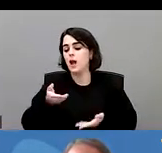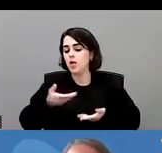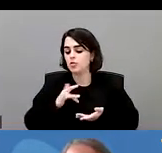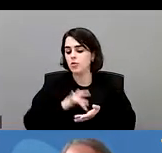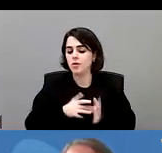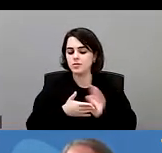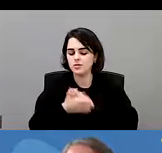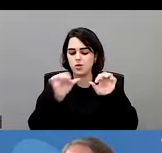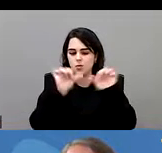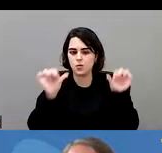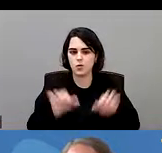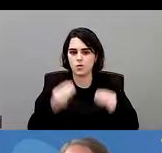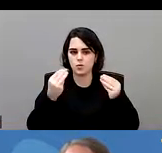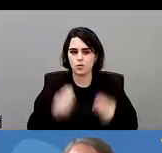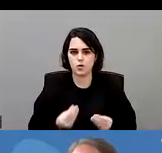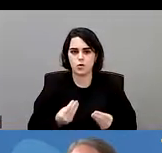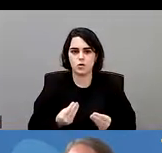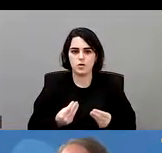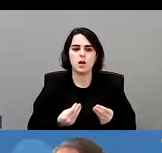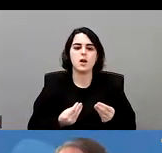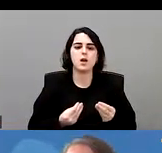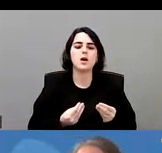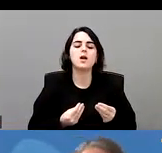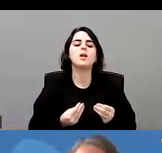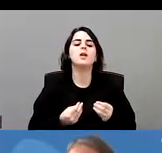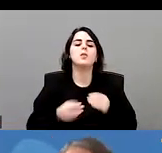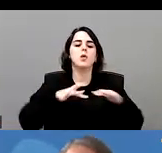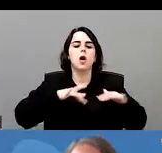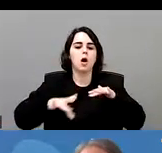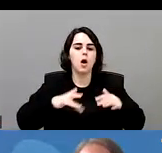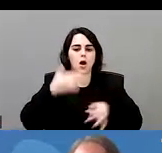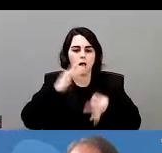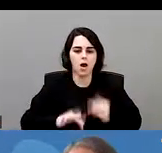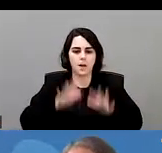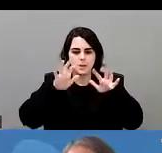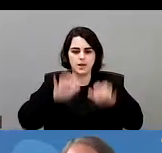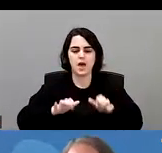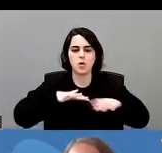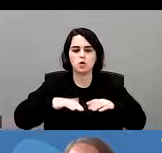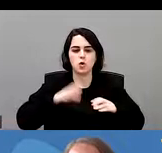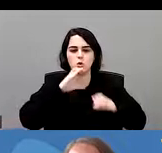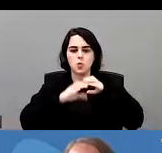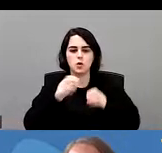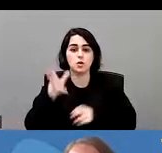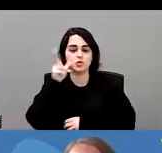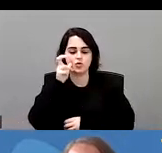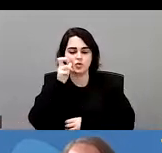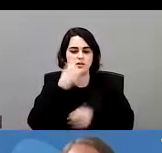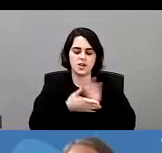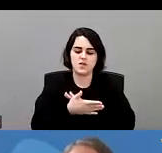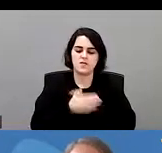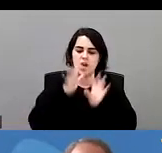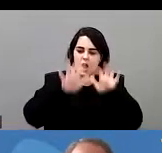un modelo consistente entre este aprendizaje motor, comunicación, sonido, que nos va a permitir y nos va a reforzar en todo el aprendizaje